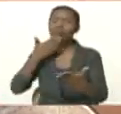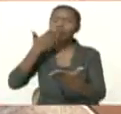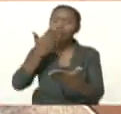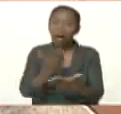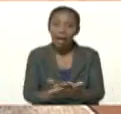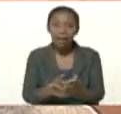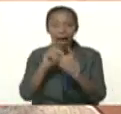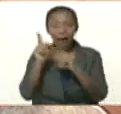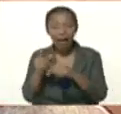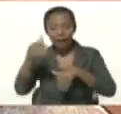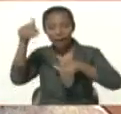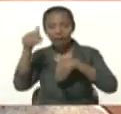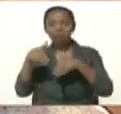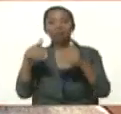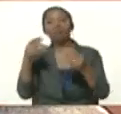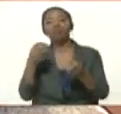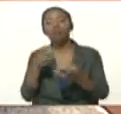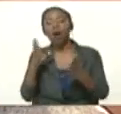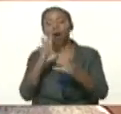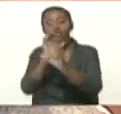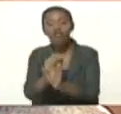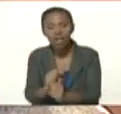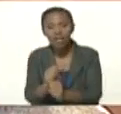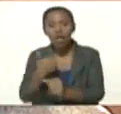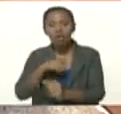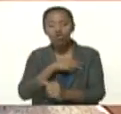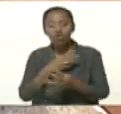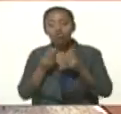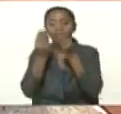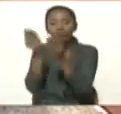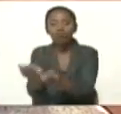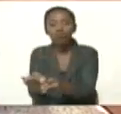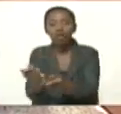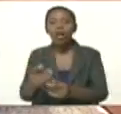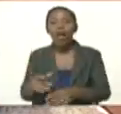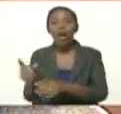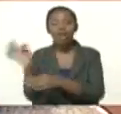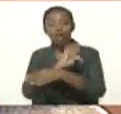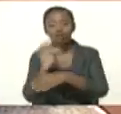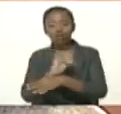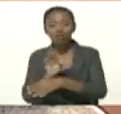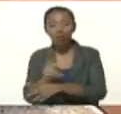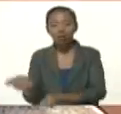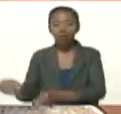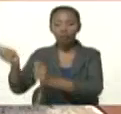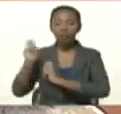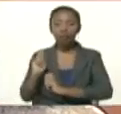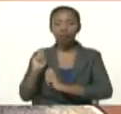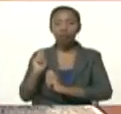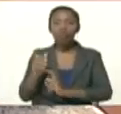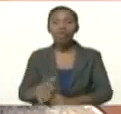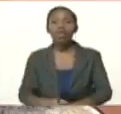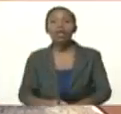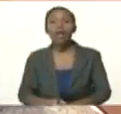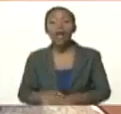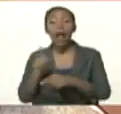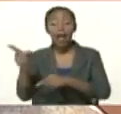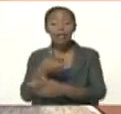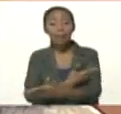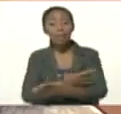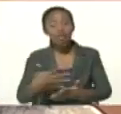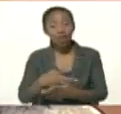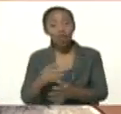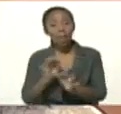ese voto de confianza que nos está dando en función de la asignación de ese 1.000.000 de